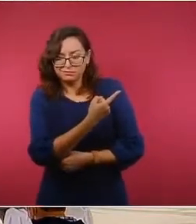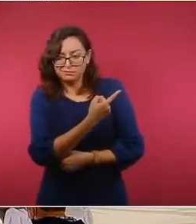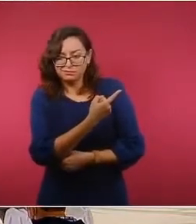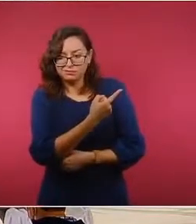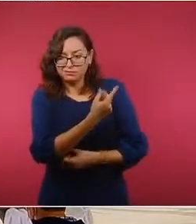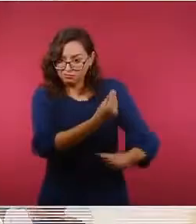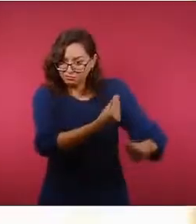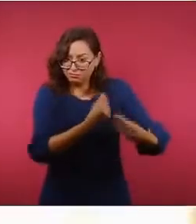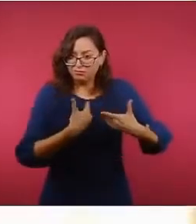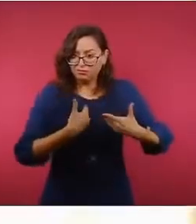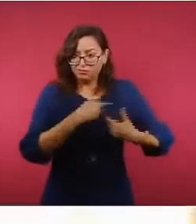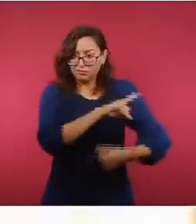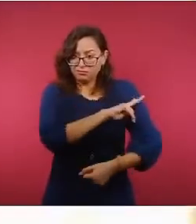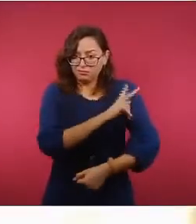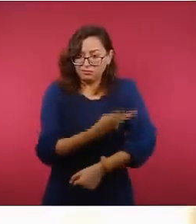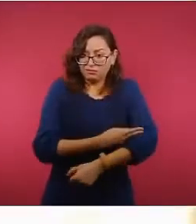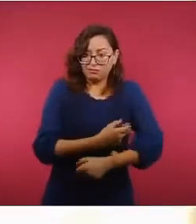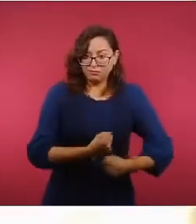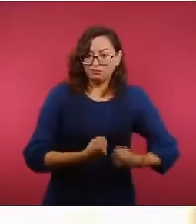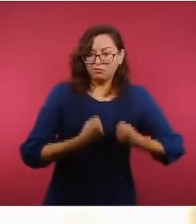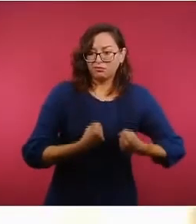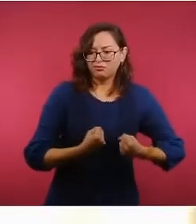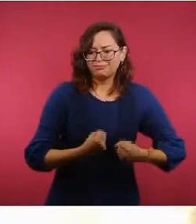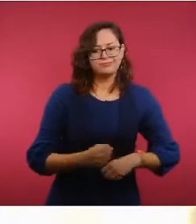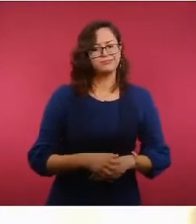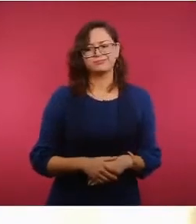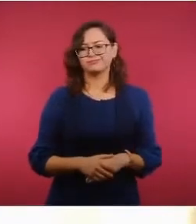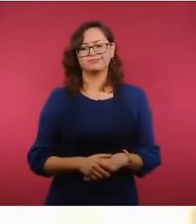un avión lujoso.